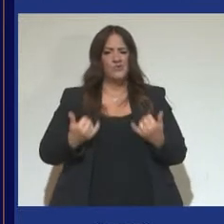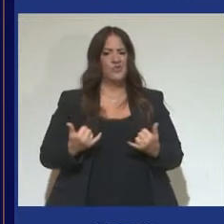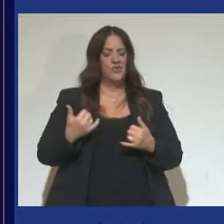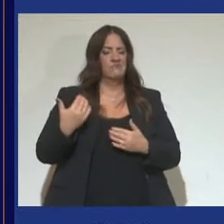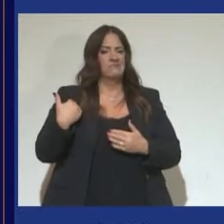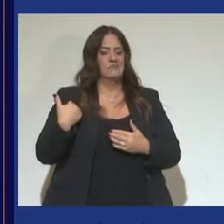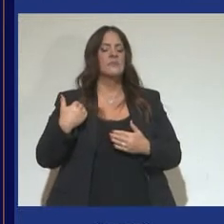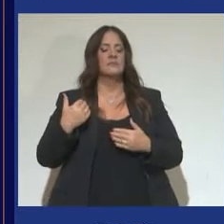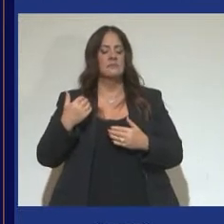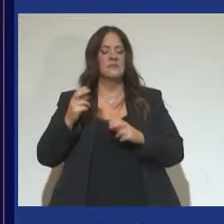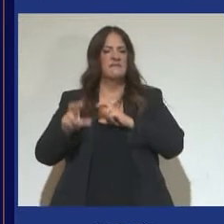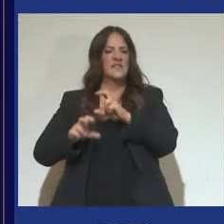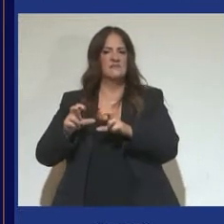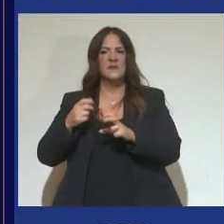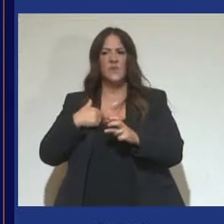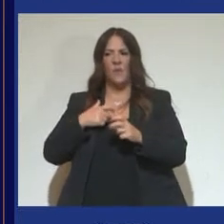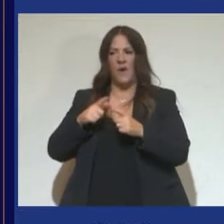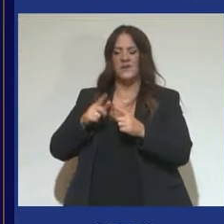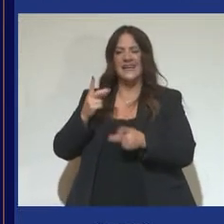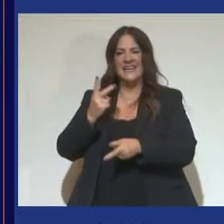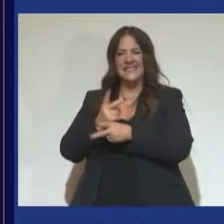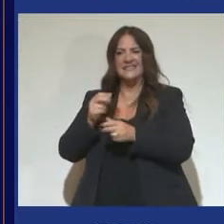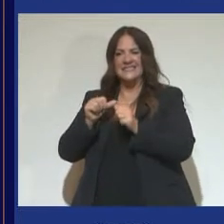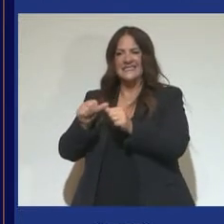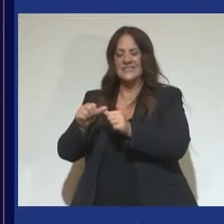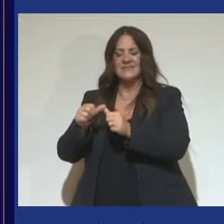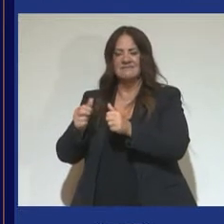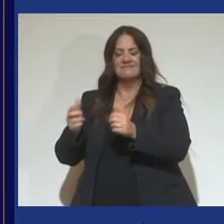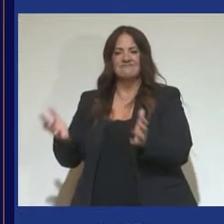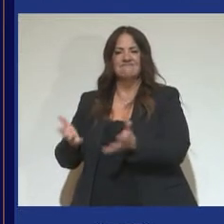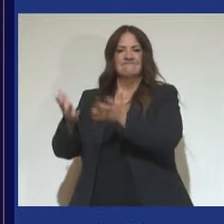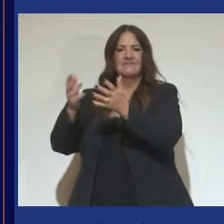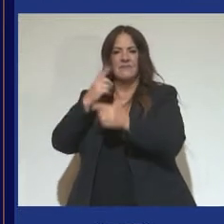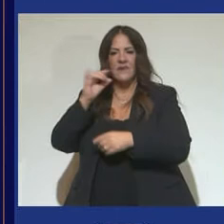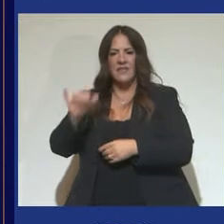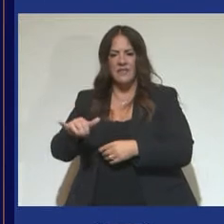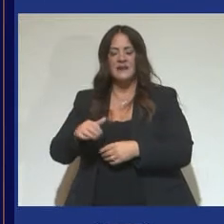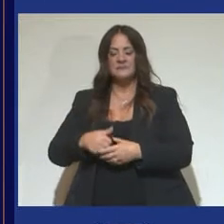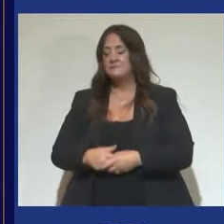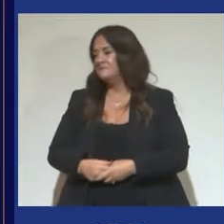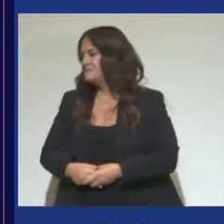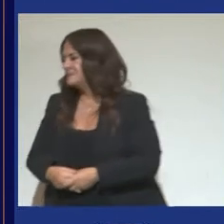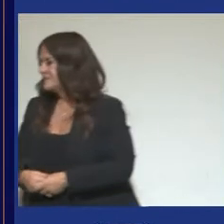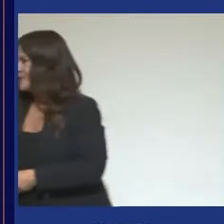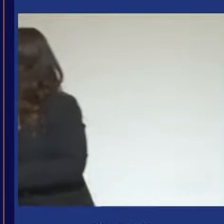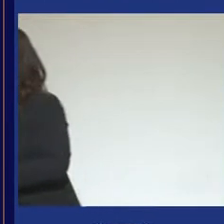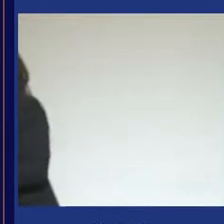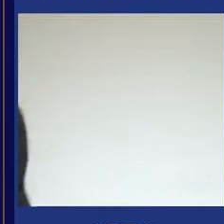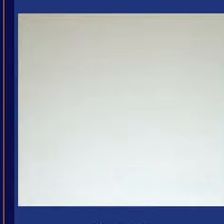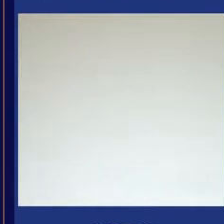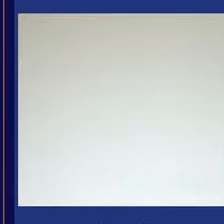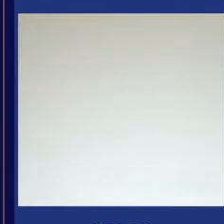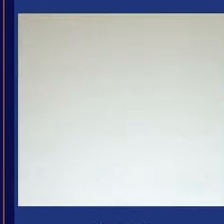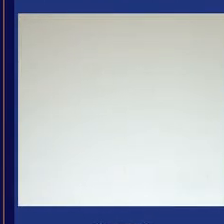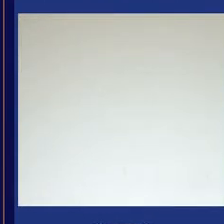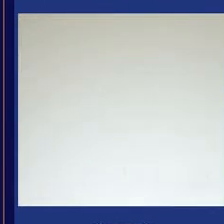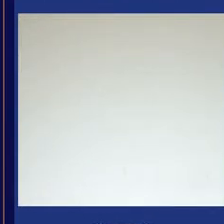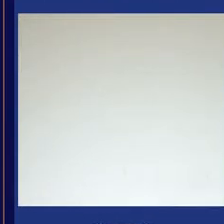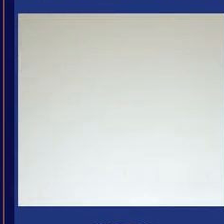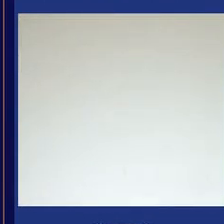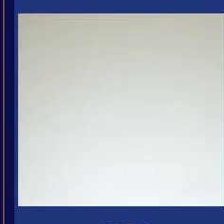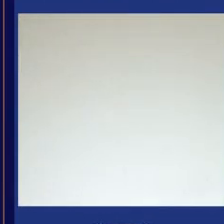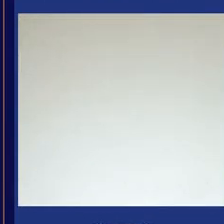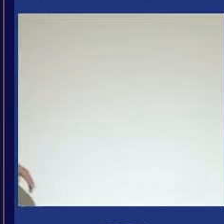queremos darle más éxito a ellos también exclusiones de impuestos de ventas queremos hablar de eso dentro de un momento